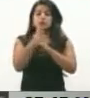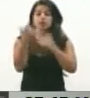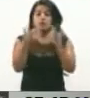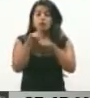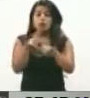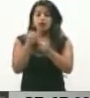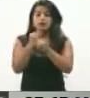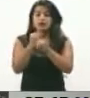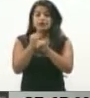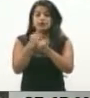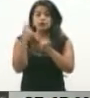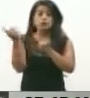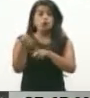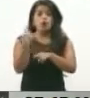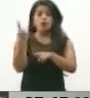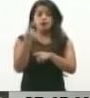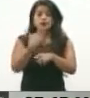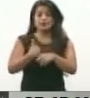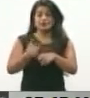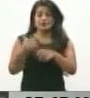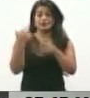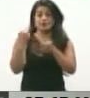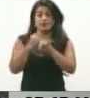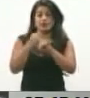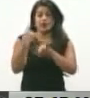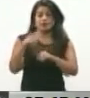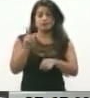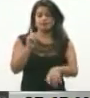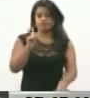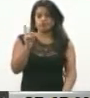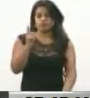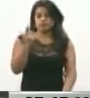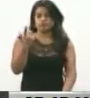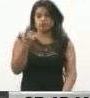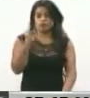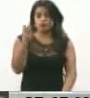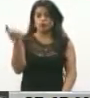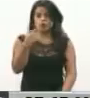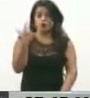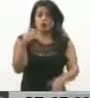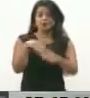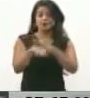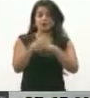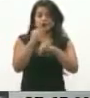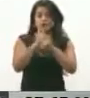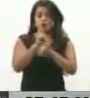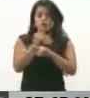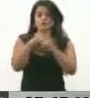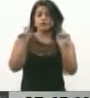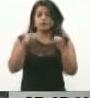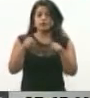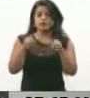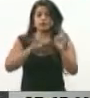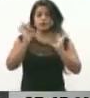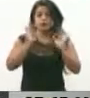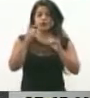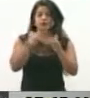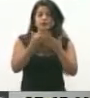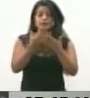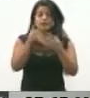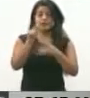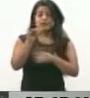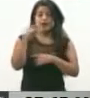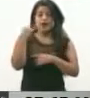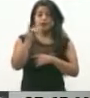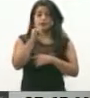en internet, y no todo el mundo actualmente, la gran mayoría del país tiene acceso a internet, pero aún queda, digamos, un porcentaje que gracias a la TDA puede también tener esta